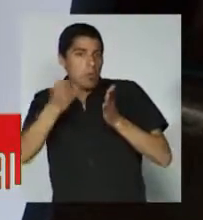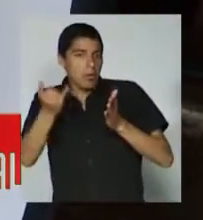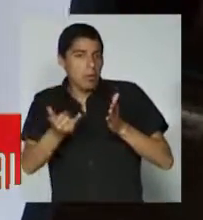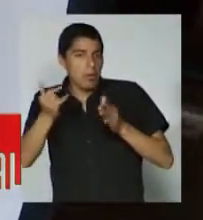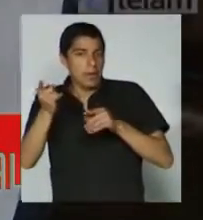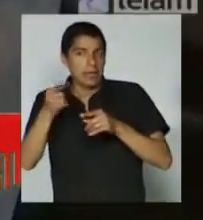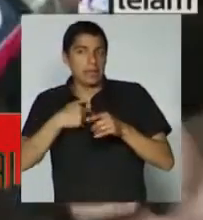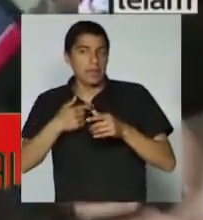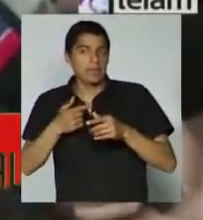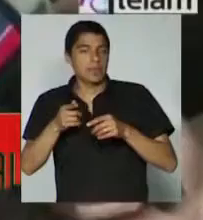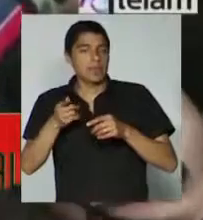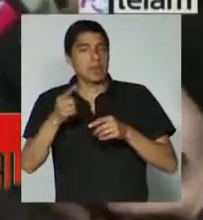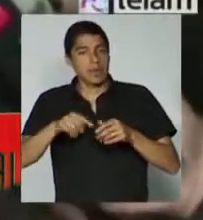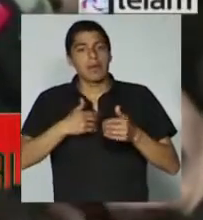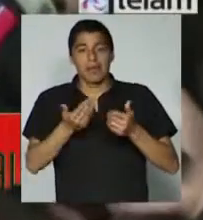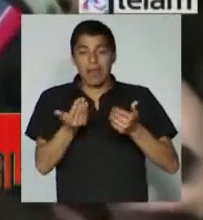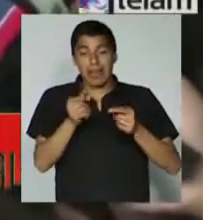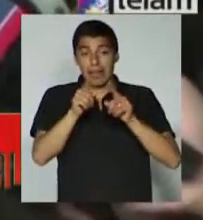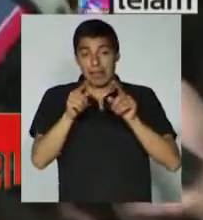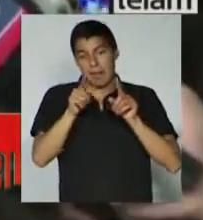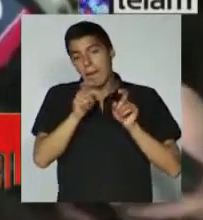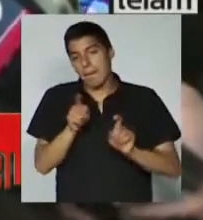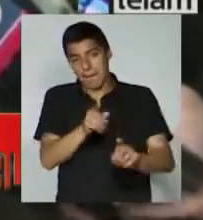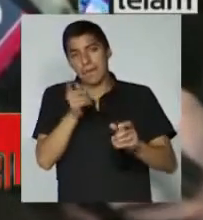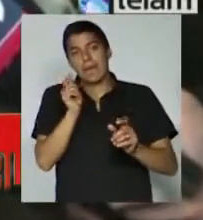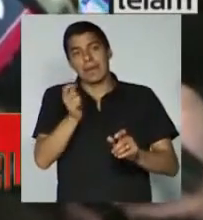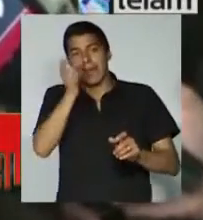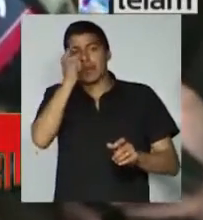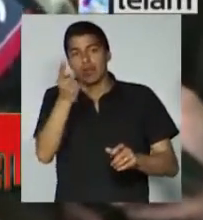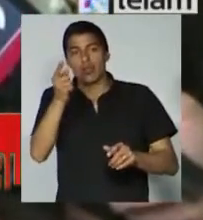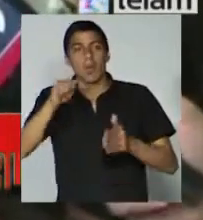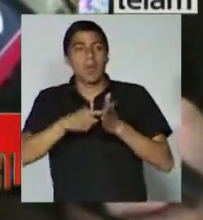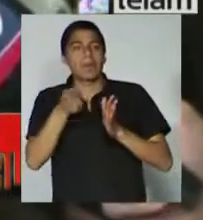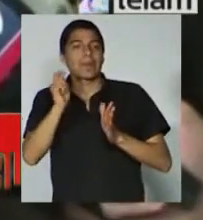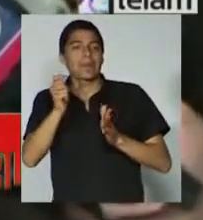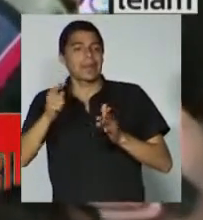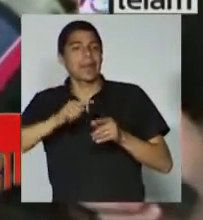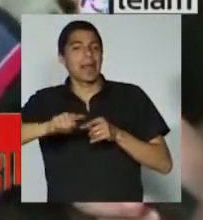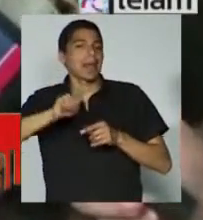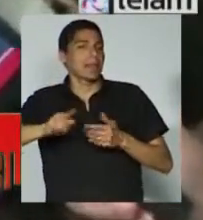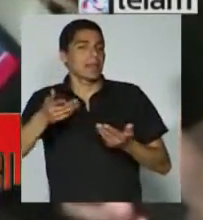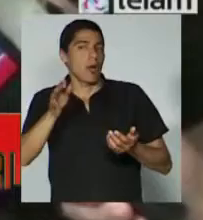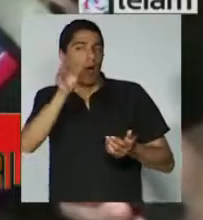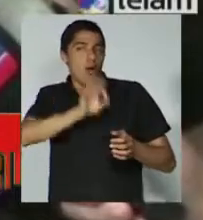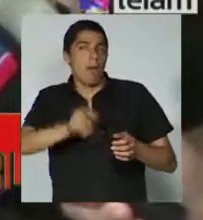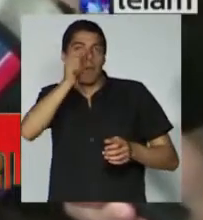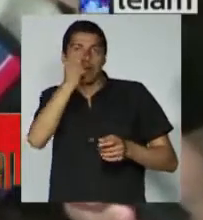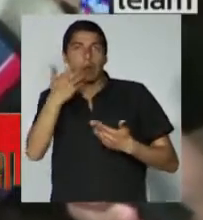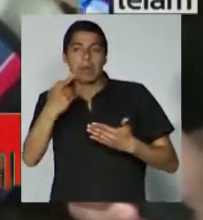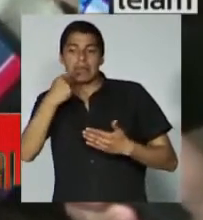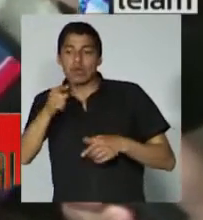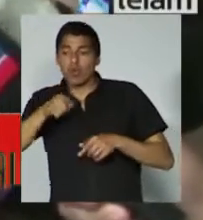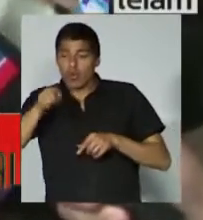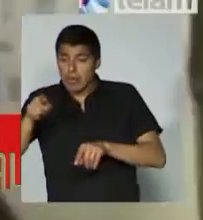sí queda pendiente la pregunta de quién son esos 21 puntos. O sea, claro, Massa, ¿de cuántos de esos puntos puede disponer si dice votarlo